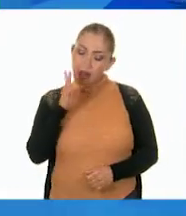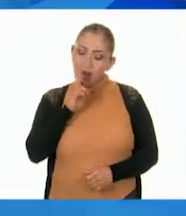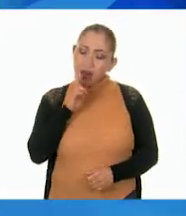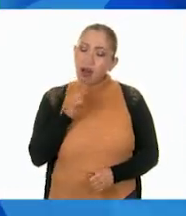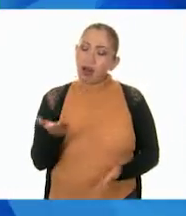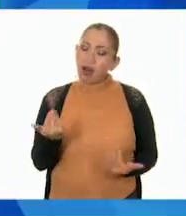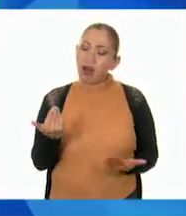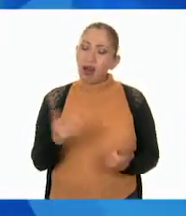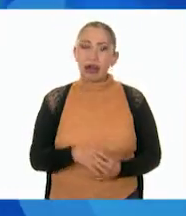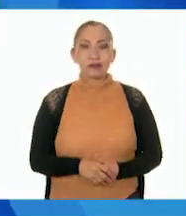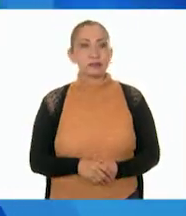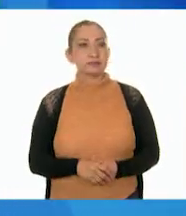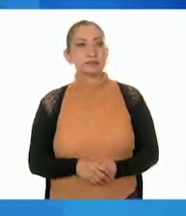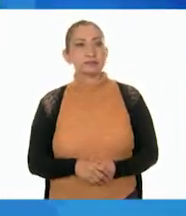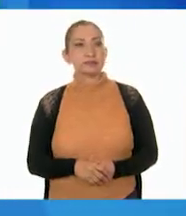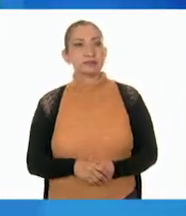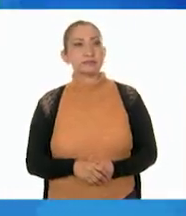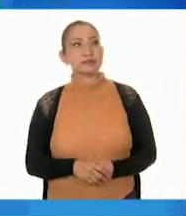¡Demuéstramelo!